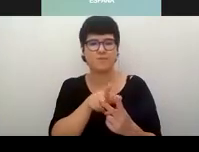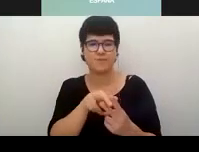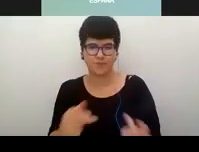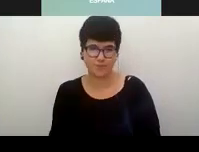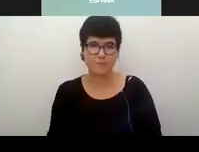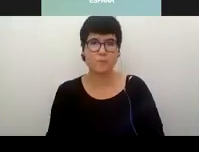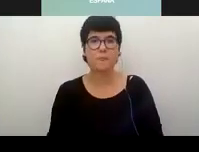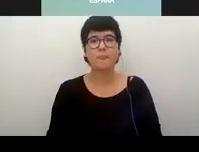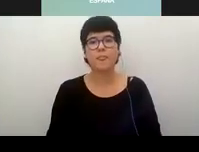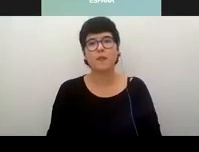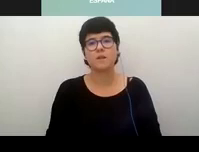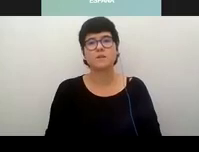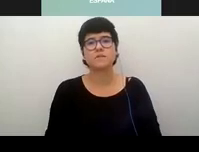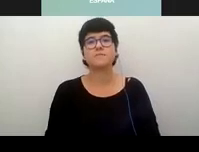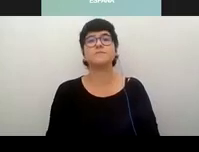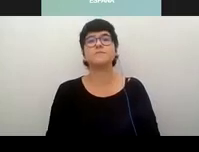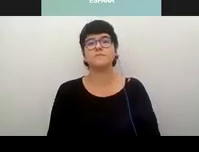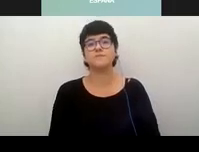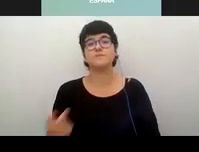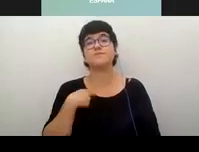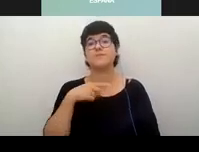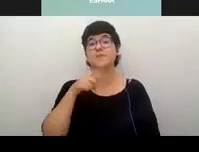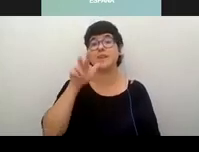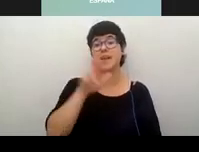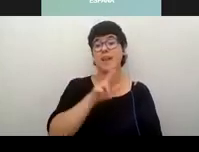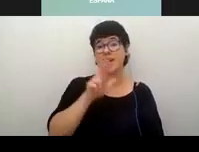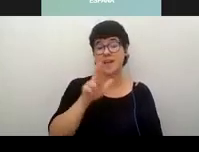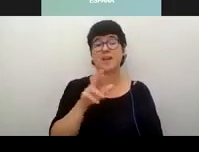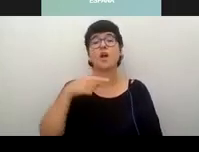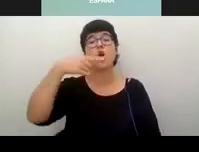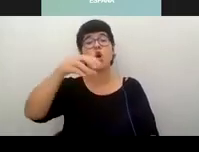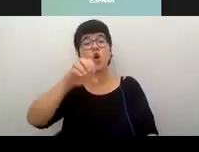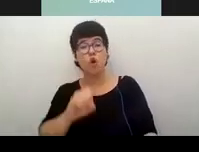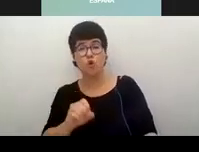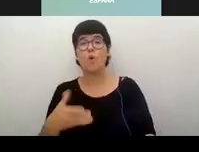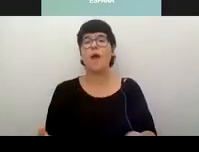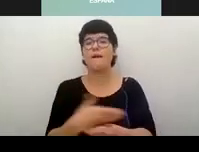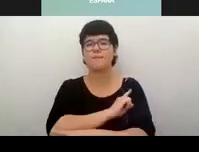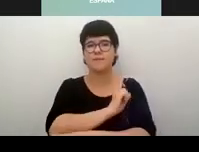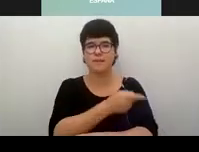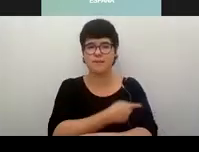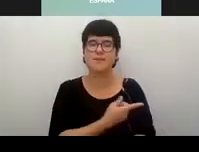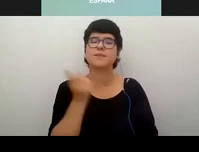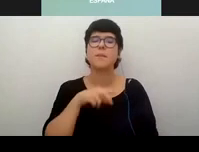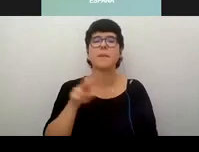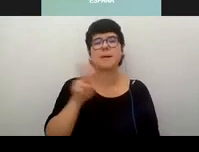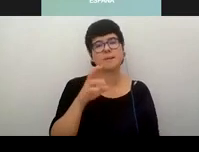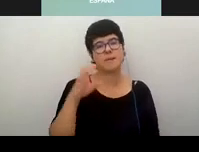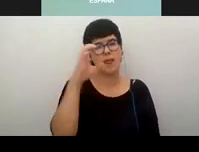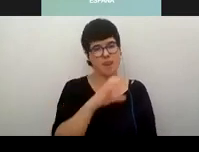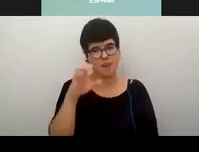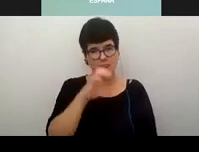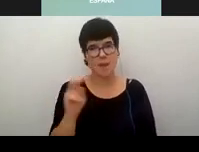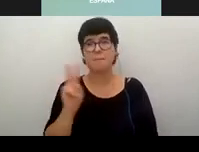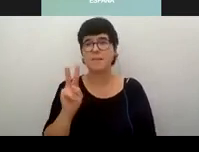motivaciones. El Ergo pre-ejercicio contiene también vitamina C y E, que como sabéis son potentes antioxidantes, sobre todo la vitamina